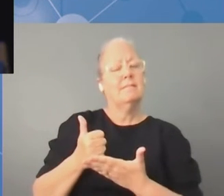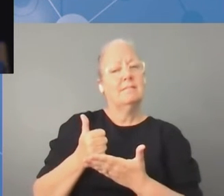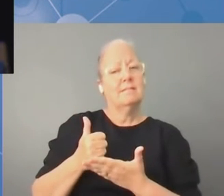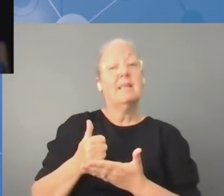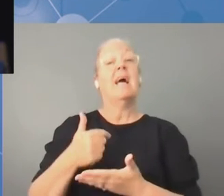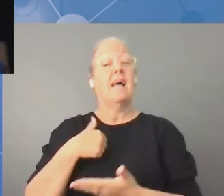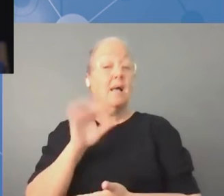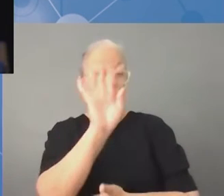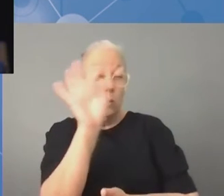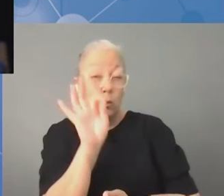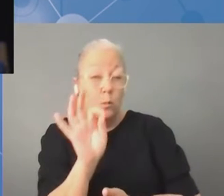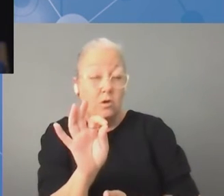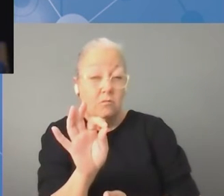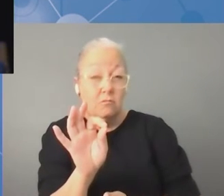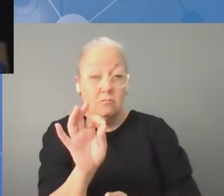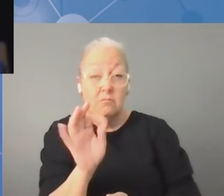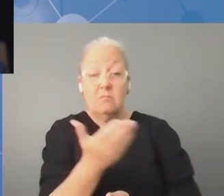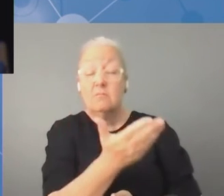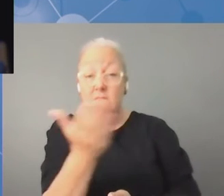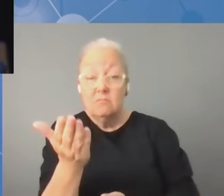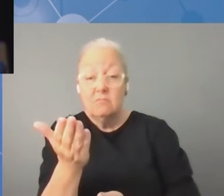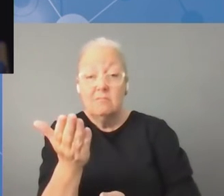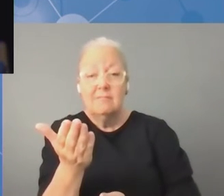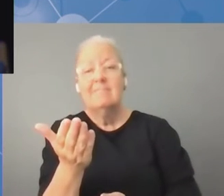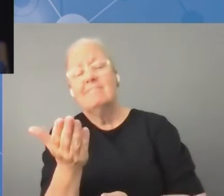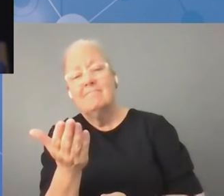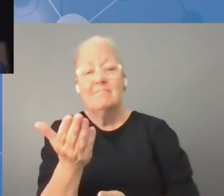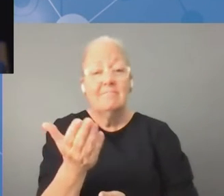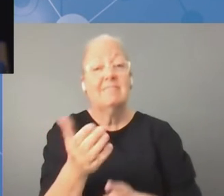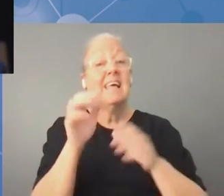Se han modificado las reglas